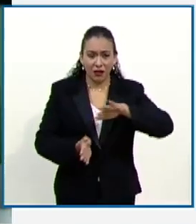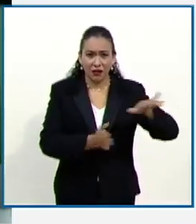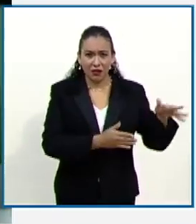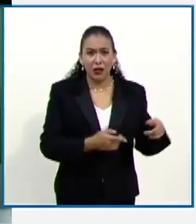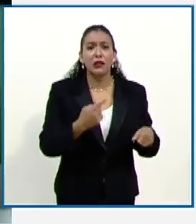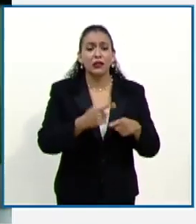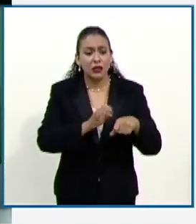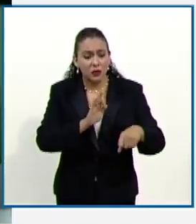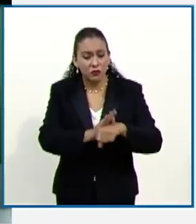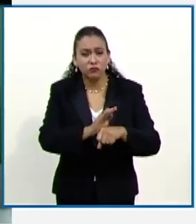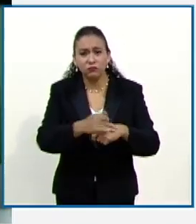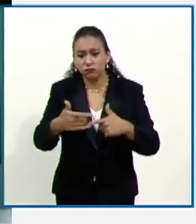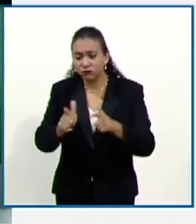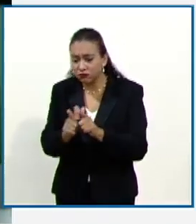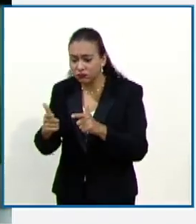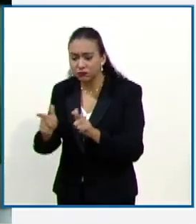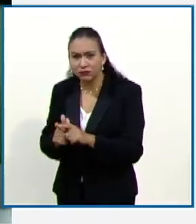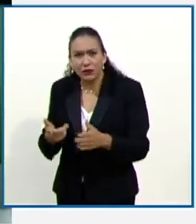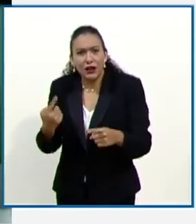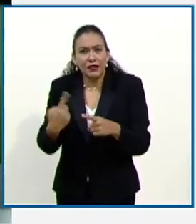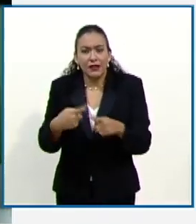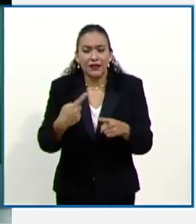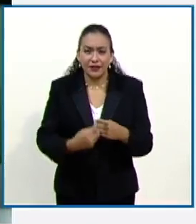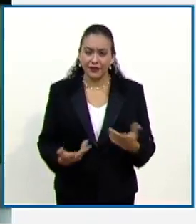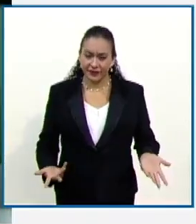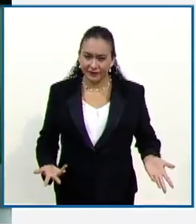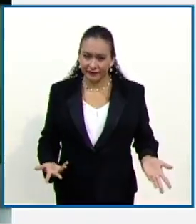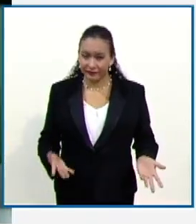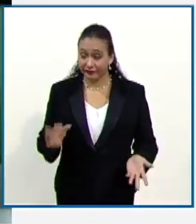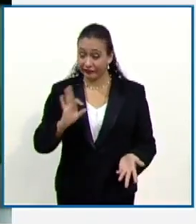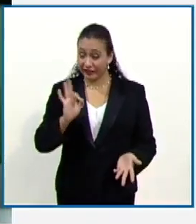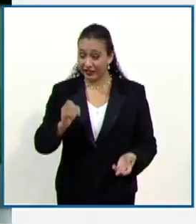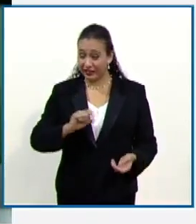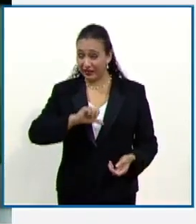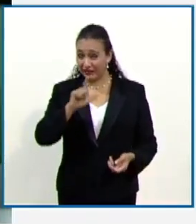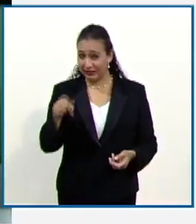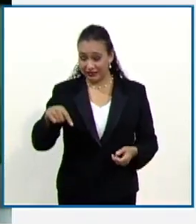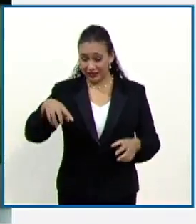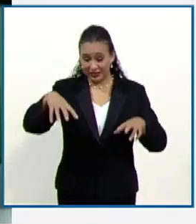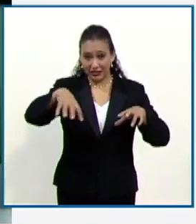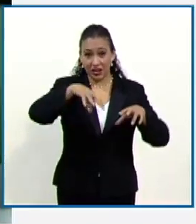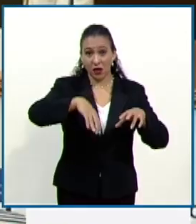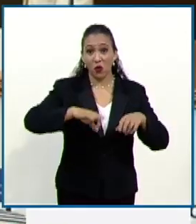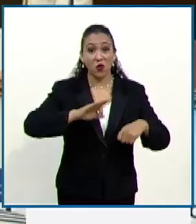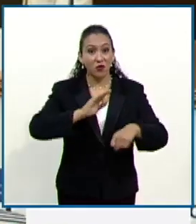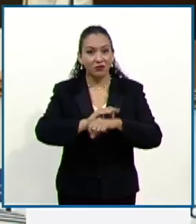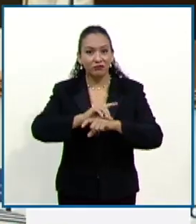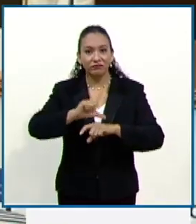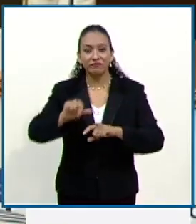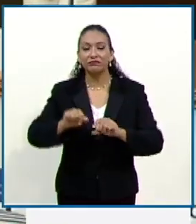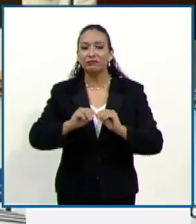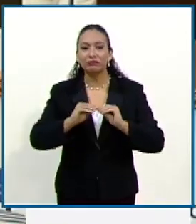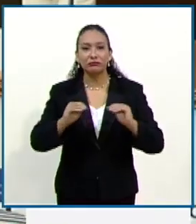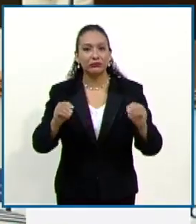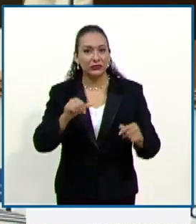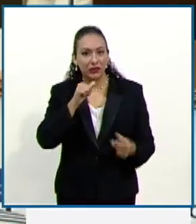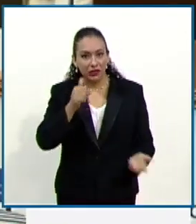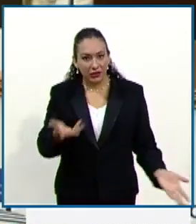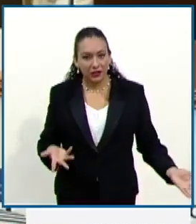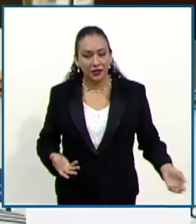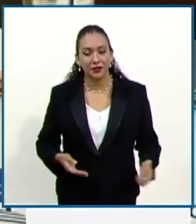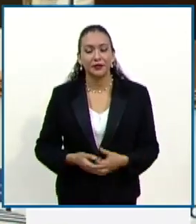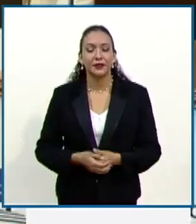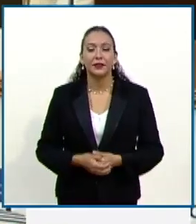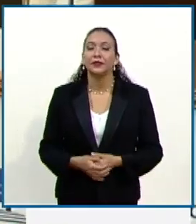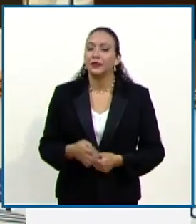las minorías, podrían estar absolutamente desprotegidas. En esta mesa se destacó